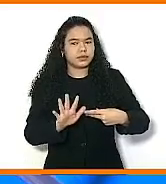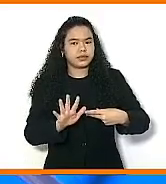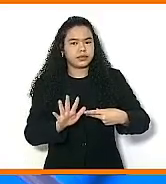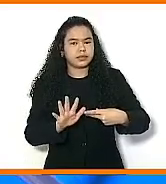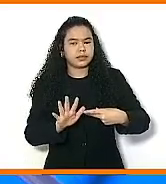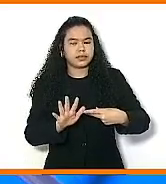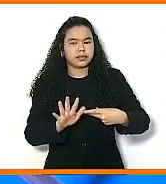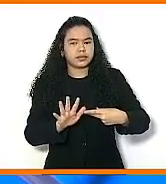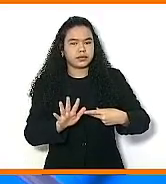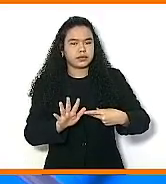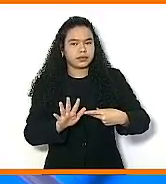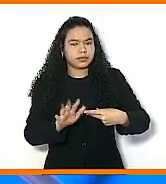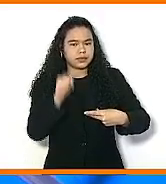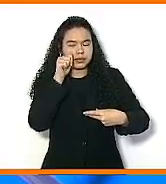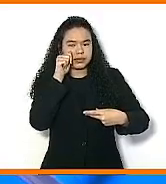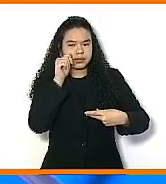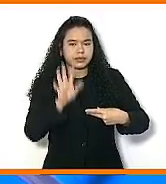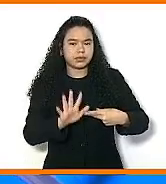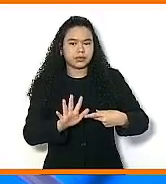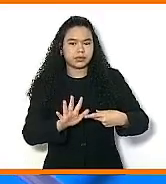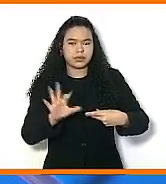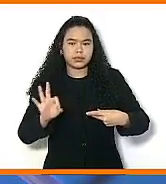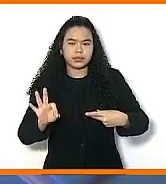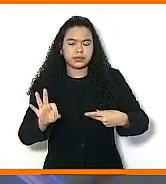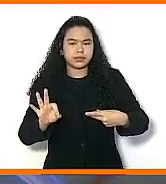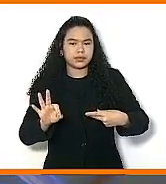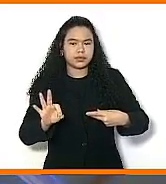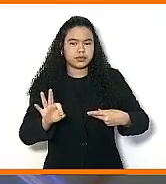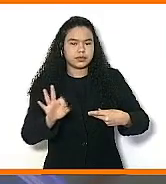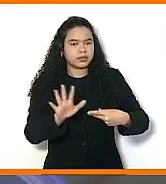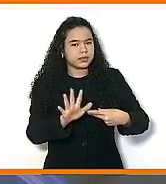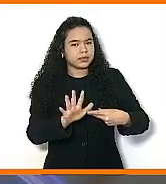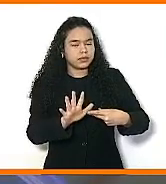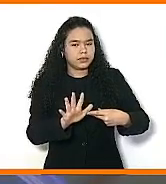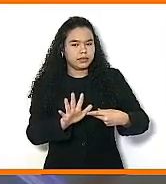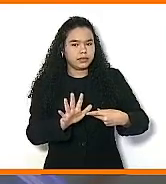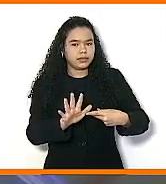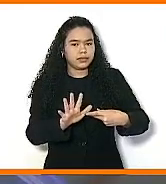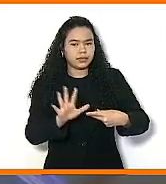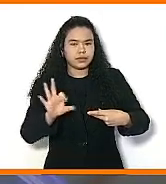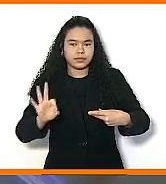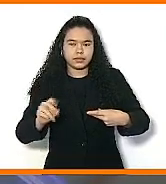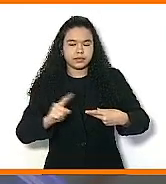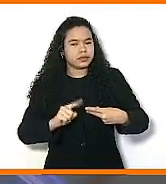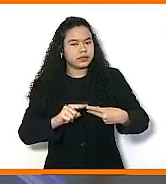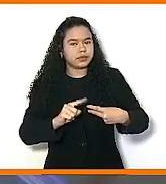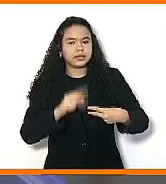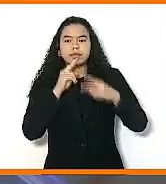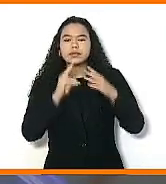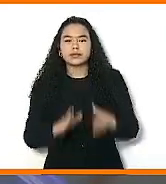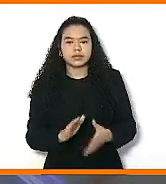segundo intento porque este es el nueve primer número ganador es el 59